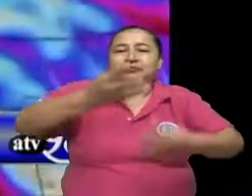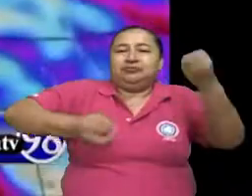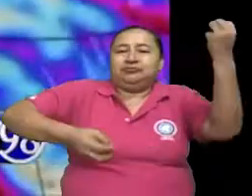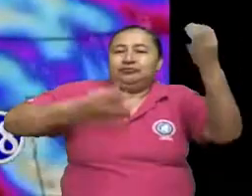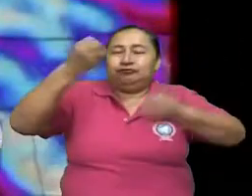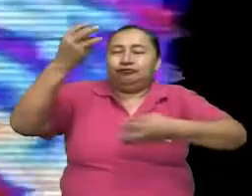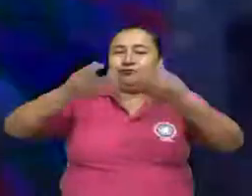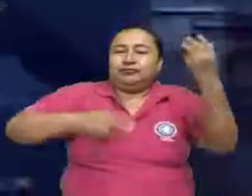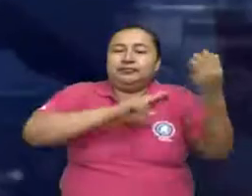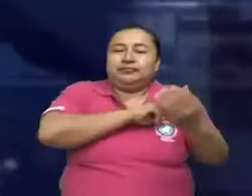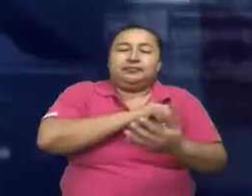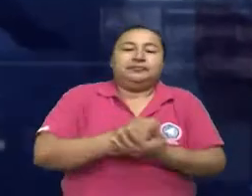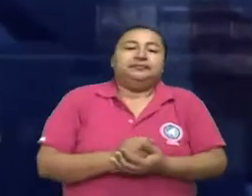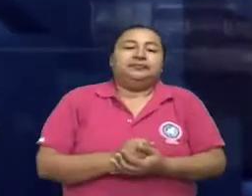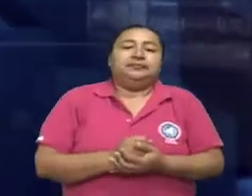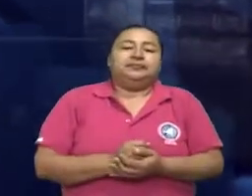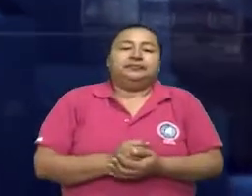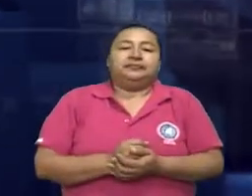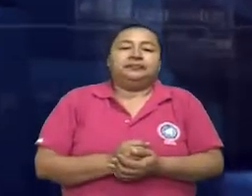llamas.